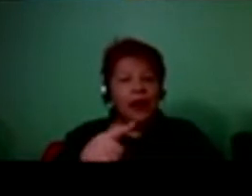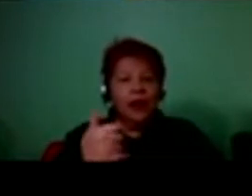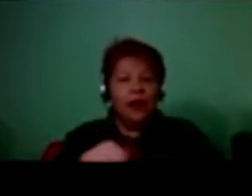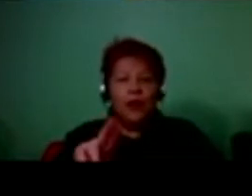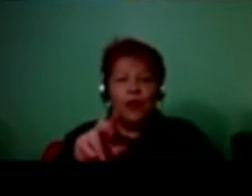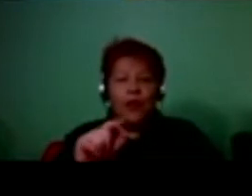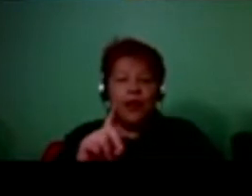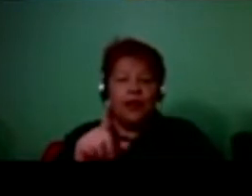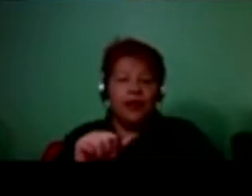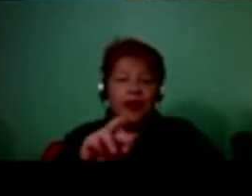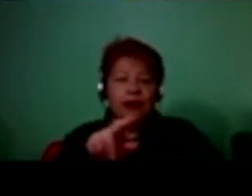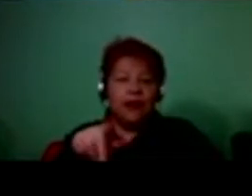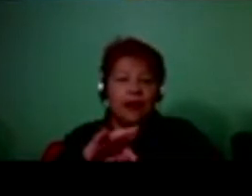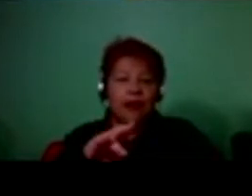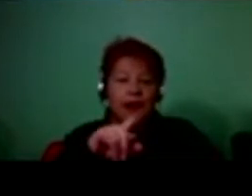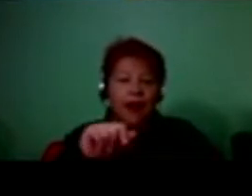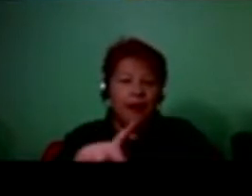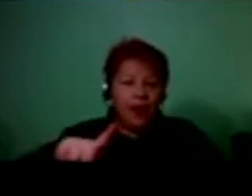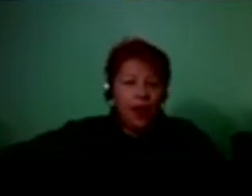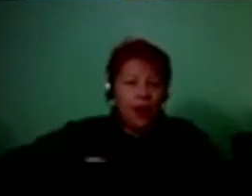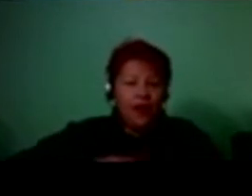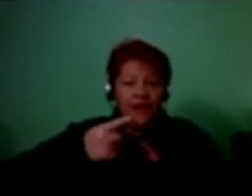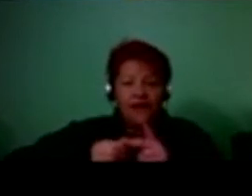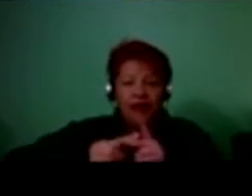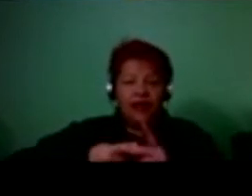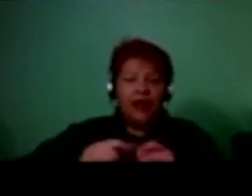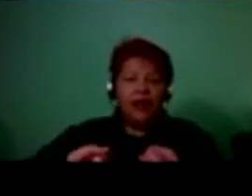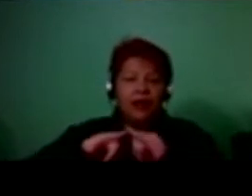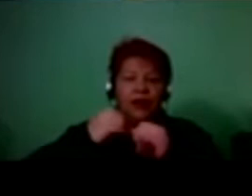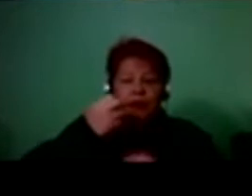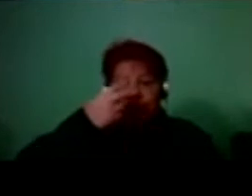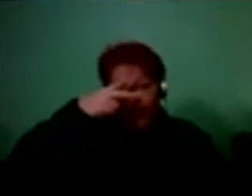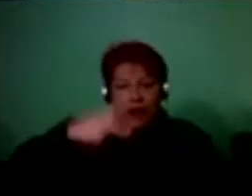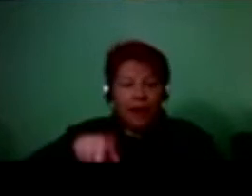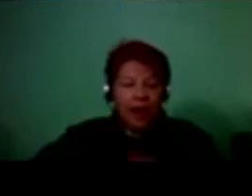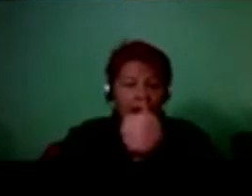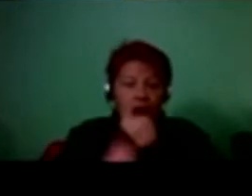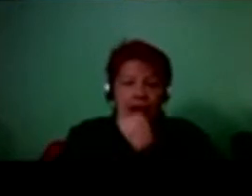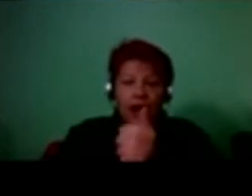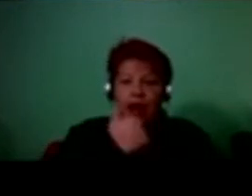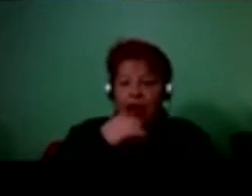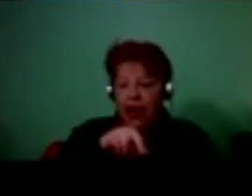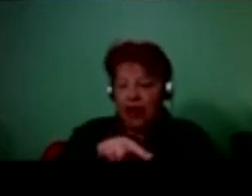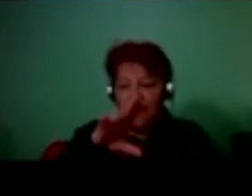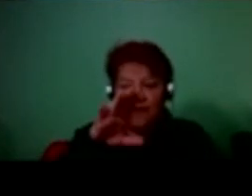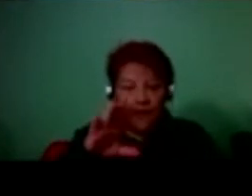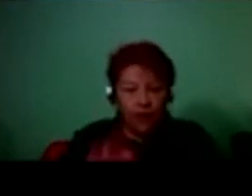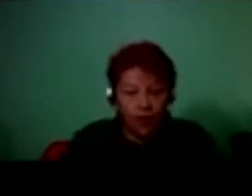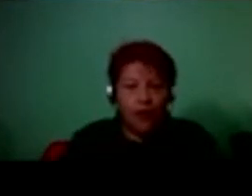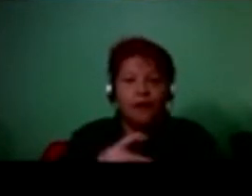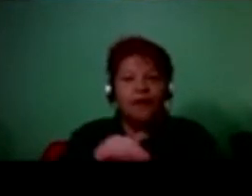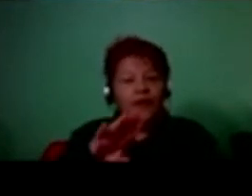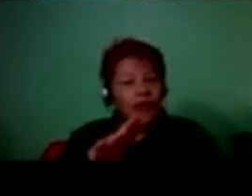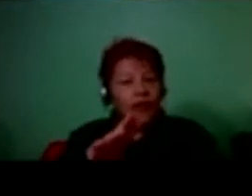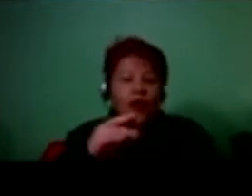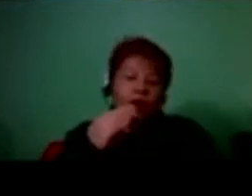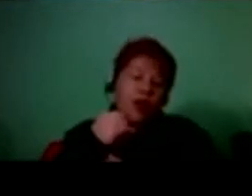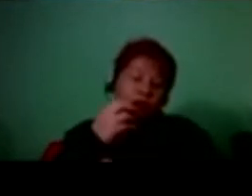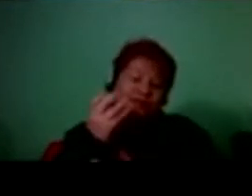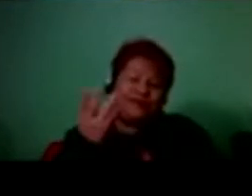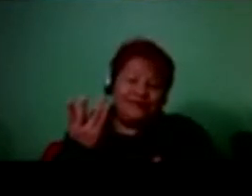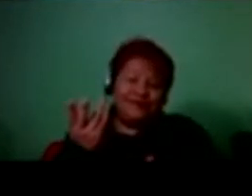coordinador de Gobierno y Finanzas del Instituto Mexicano para la Competitividad, INCO, por esta oportunidad. No quería dejar